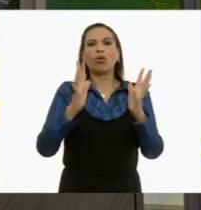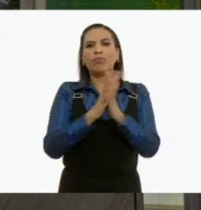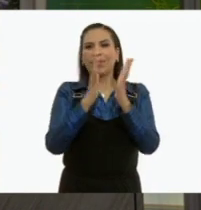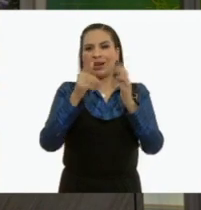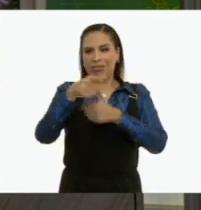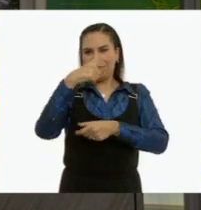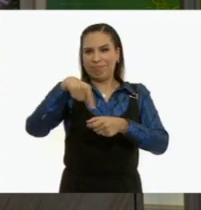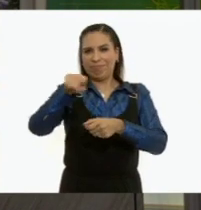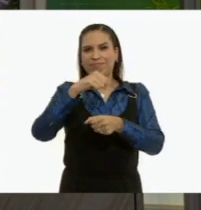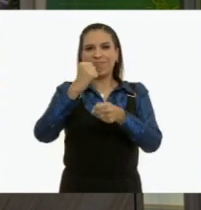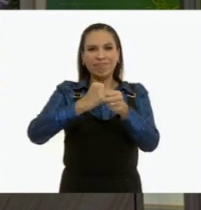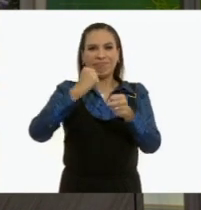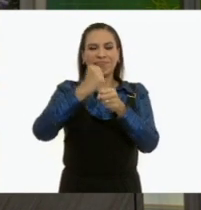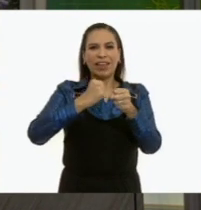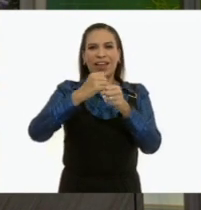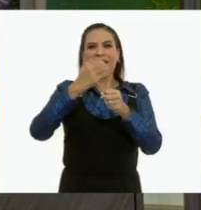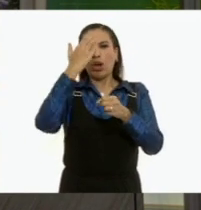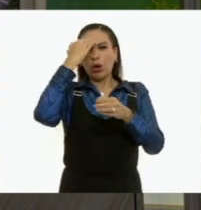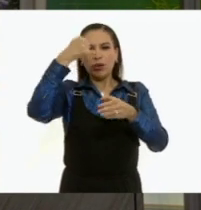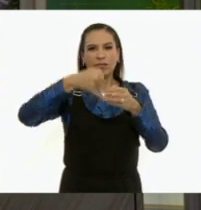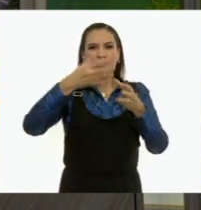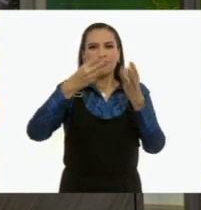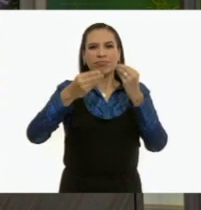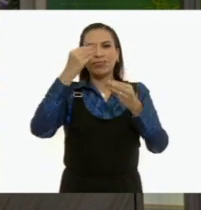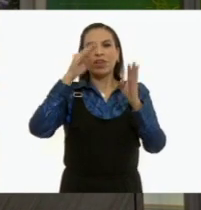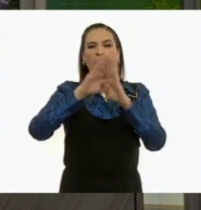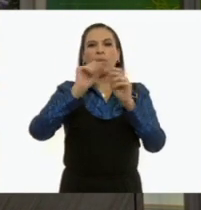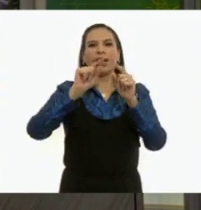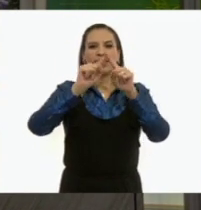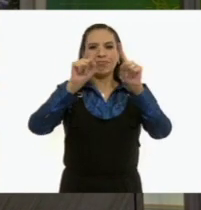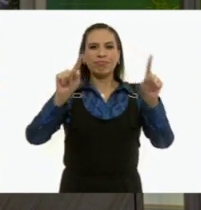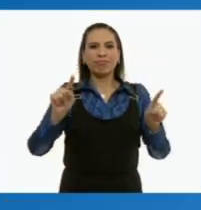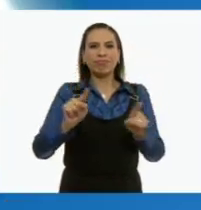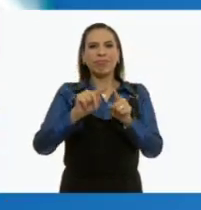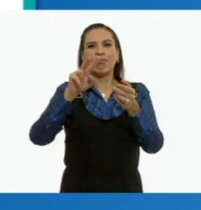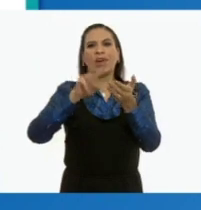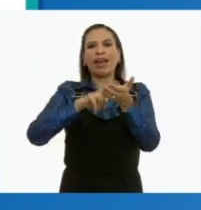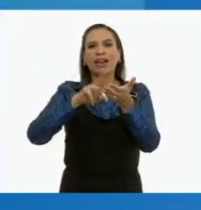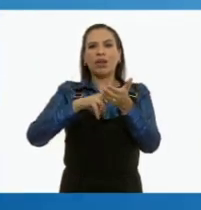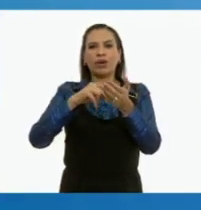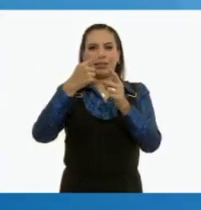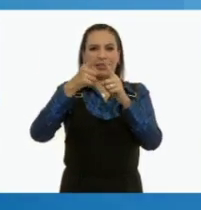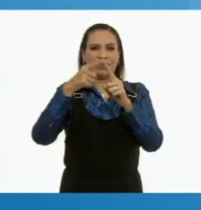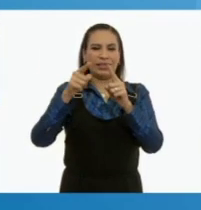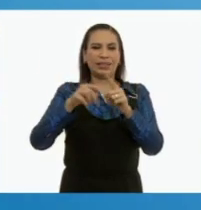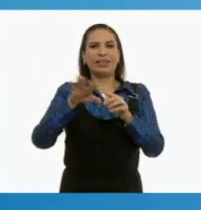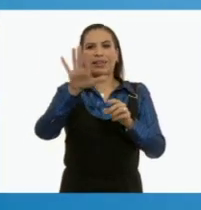esos conocimientos para calcular el valor del perímetro de las siguientes circunferencias.